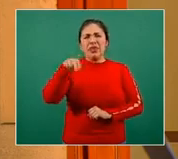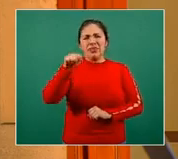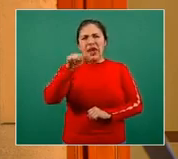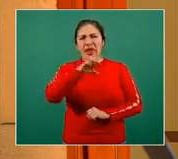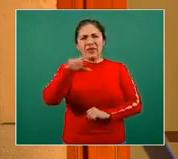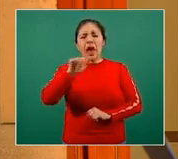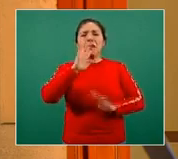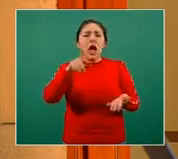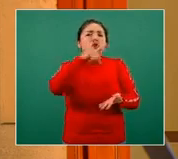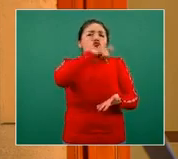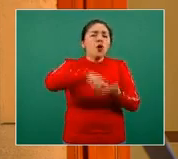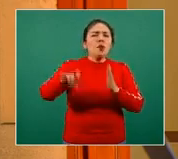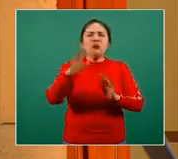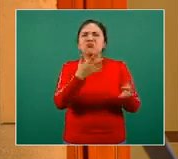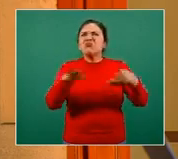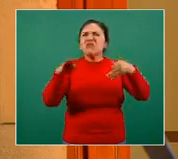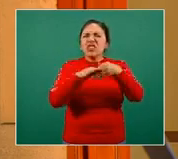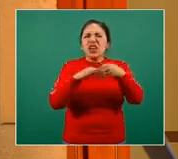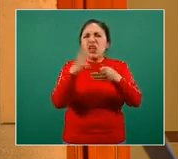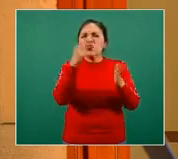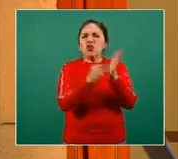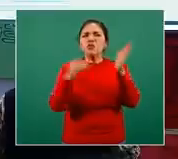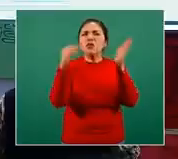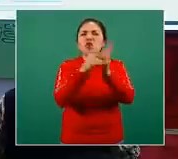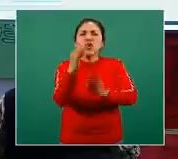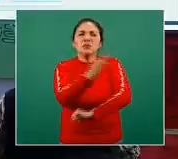casi un poco más de 2 millones de dosis,